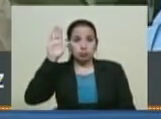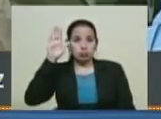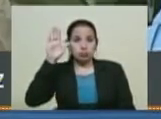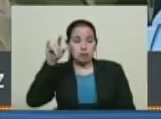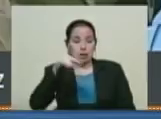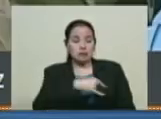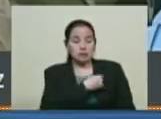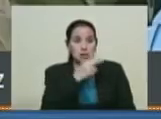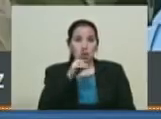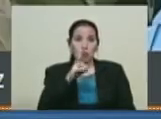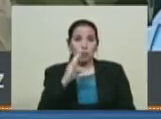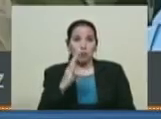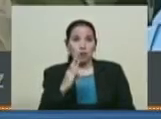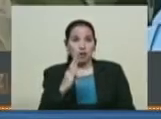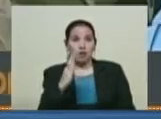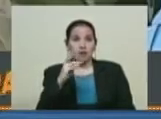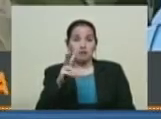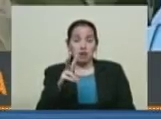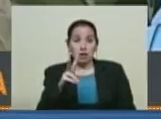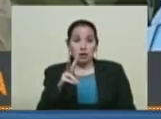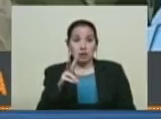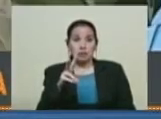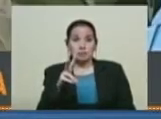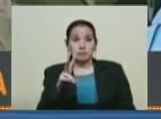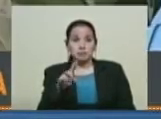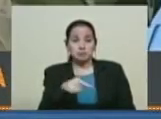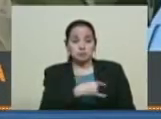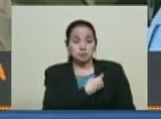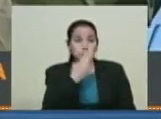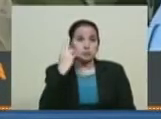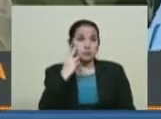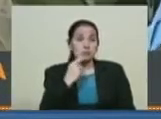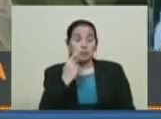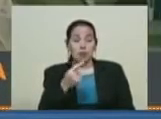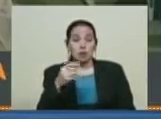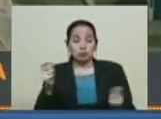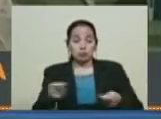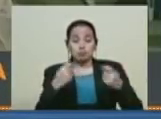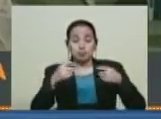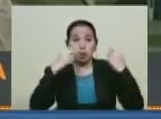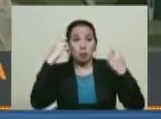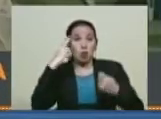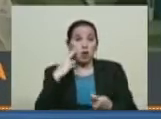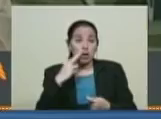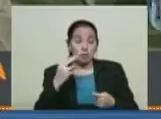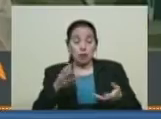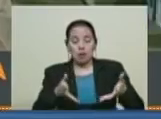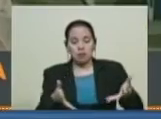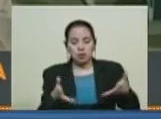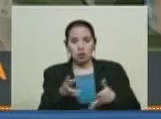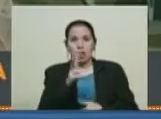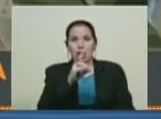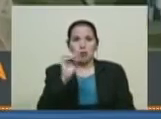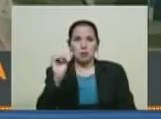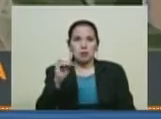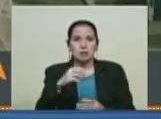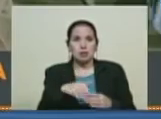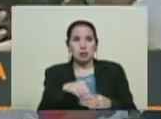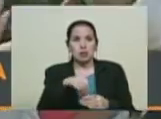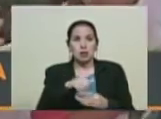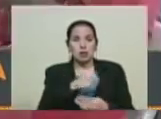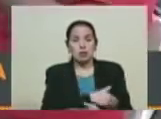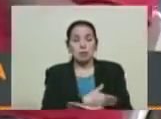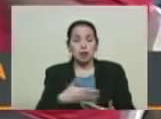Universidad Bolivariana de Venezuela, UBV, el comando de campaña Simón Bolívar para la victoria del 20 de mayo.